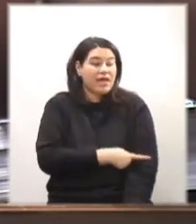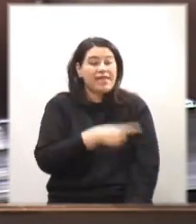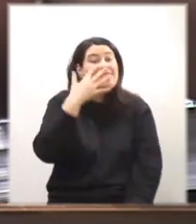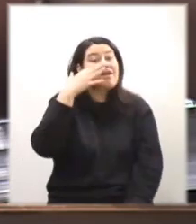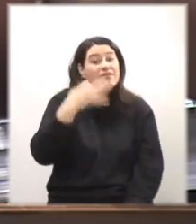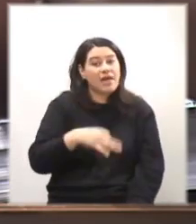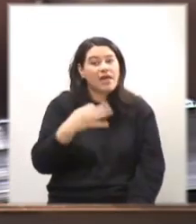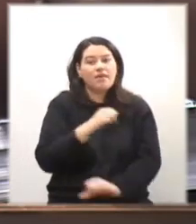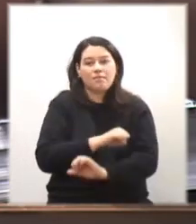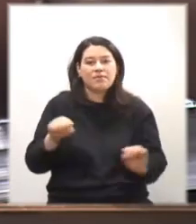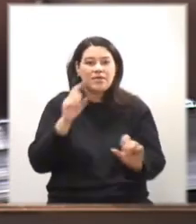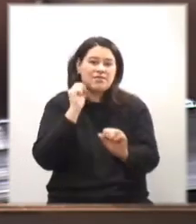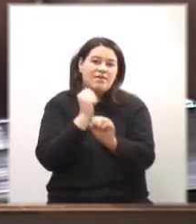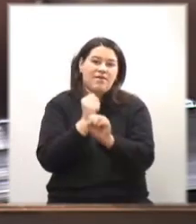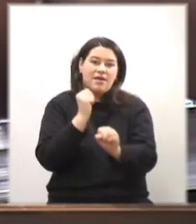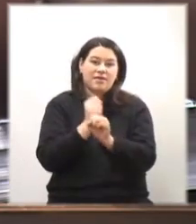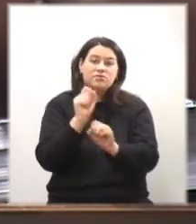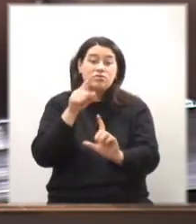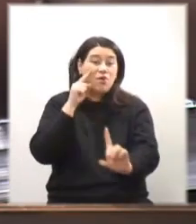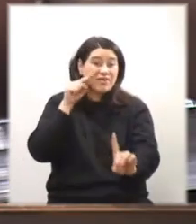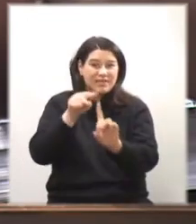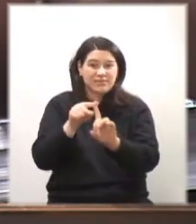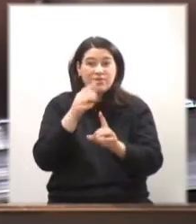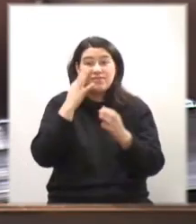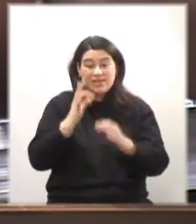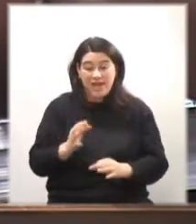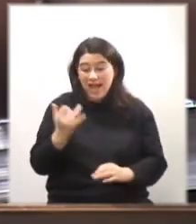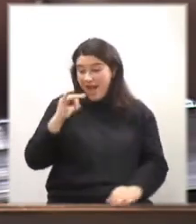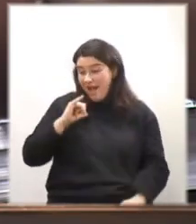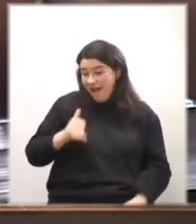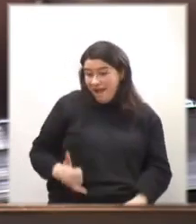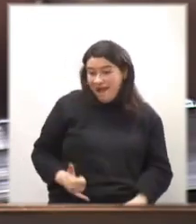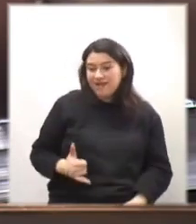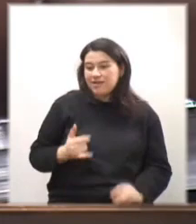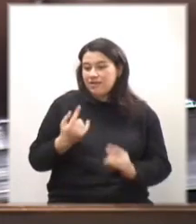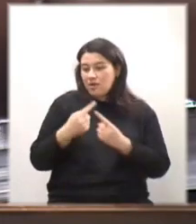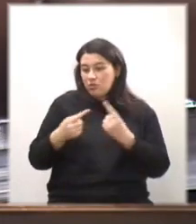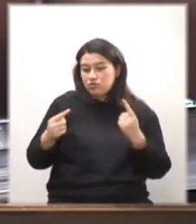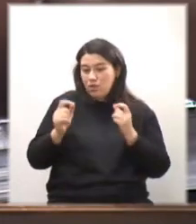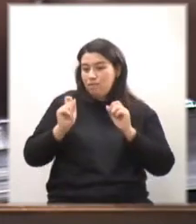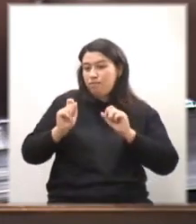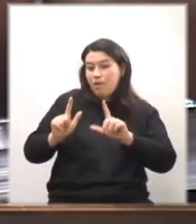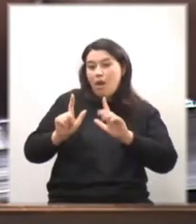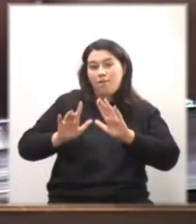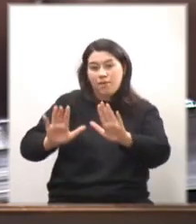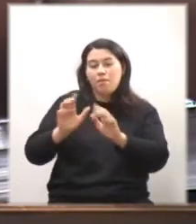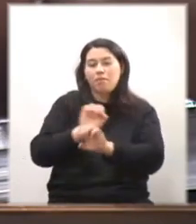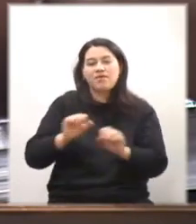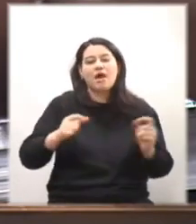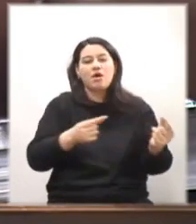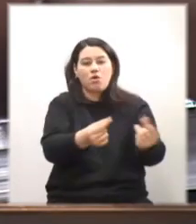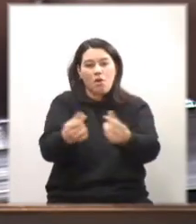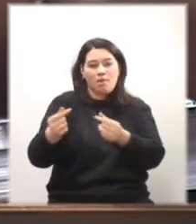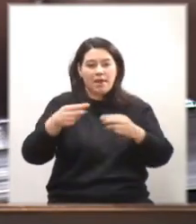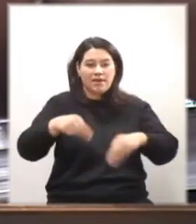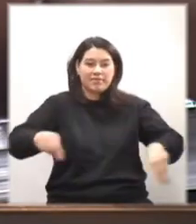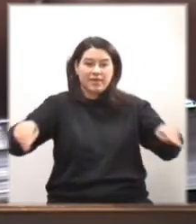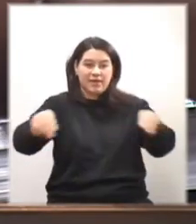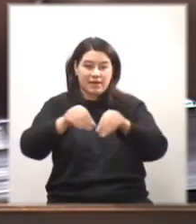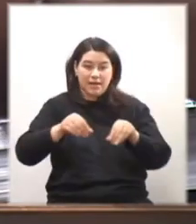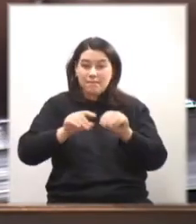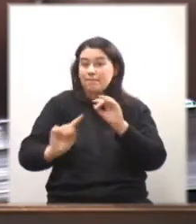de cumplir con su cometido. Justamente al contar con recursos propios que permitieran comprar carteras de